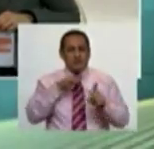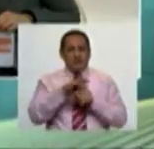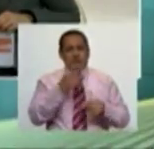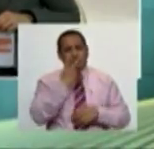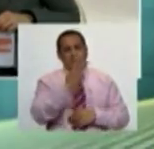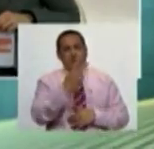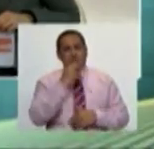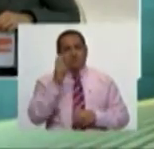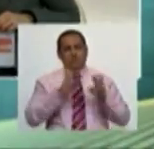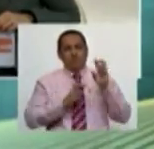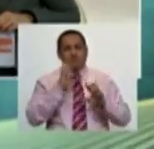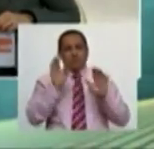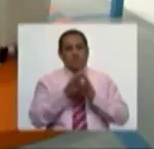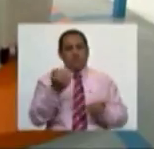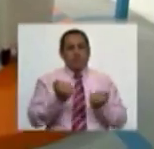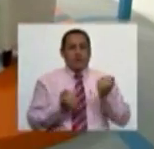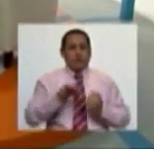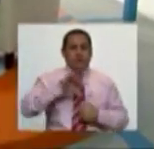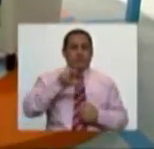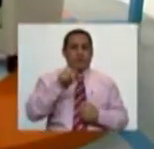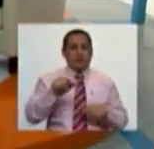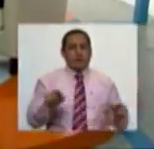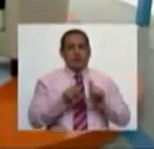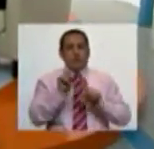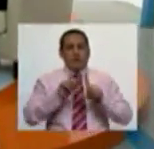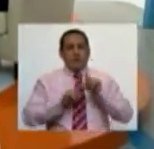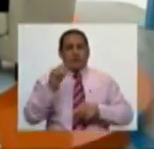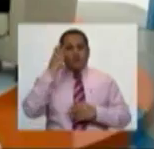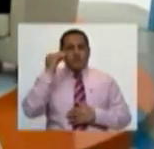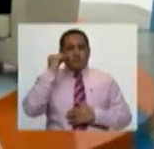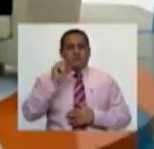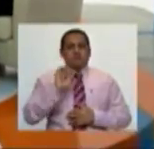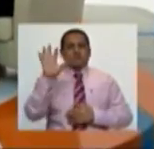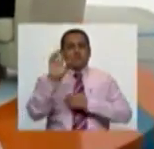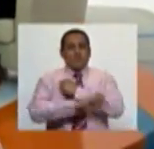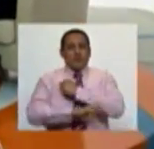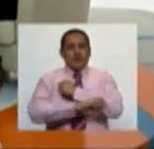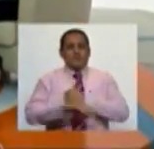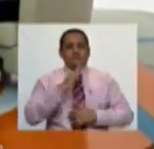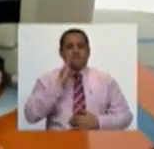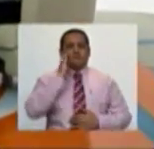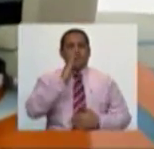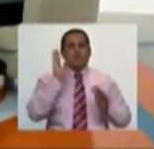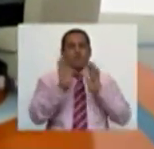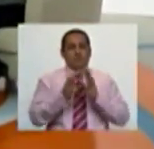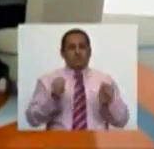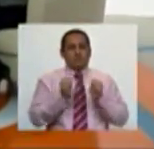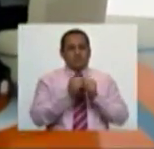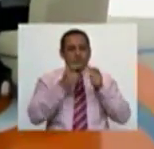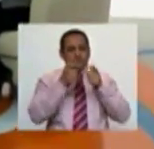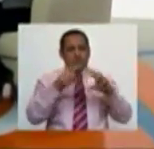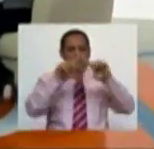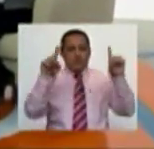punto de o está mirando de manera sospechosa un vehículo para robarlo, en algunas experiencias internacionales se aplica el que